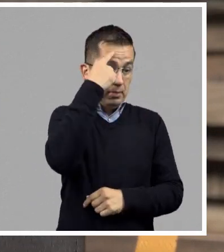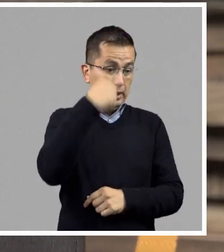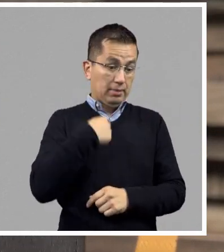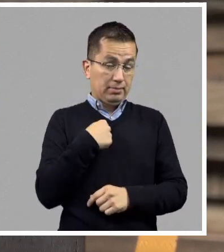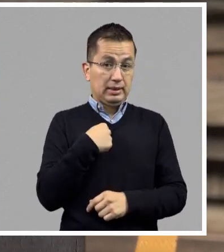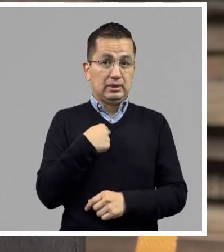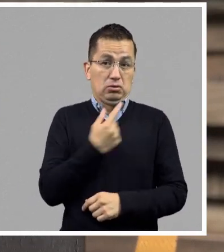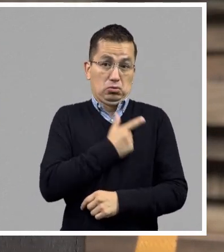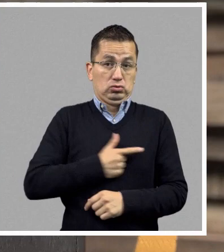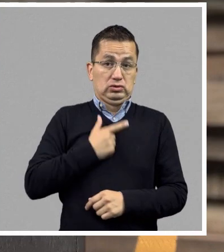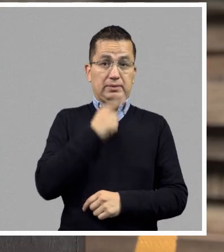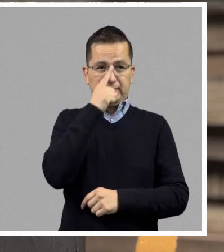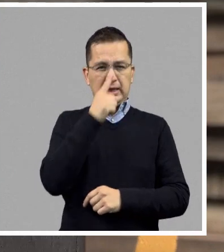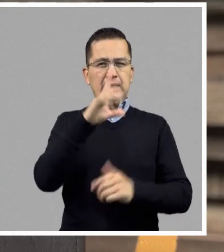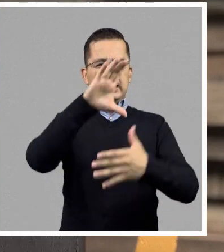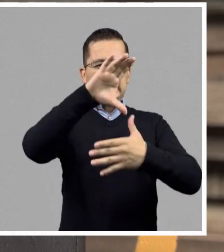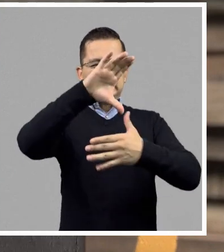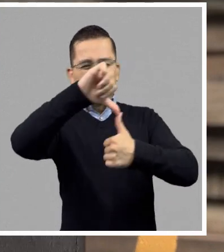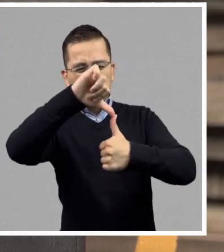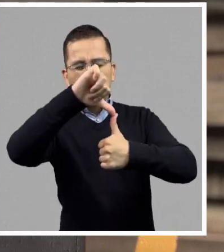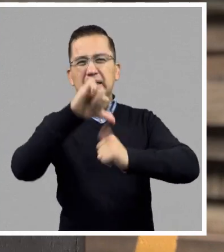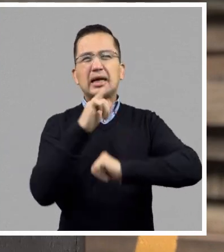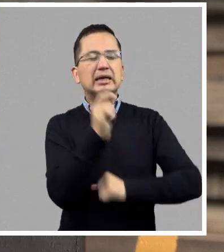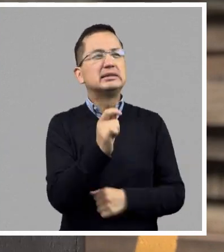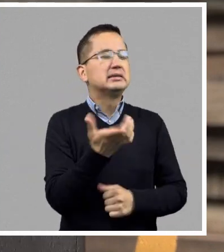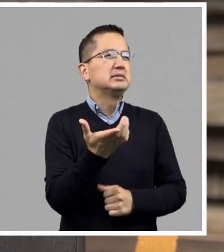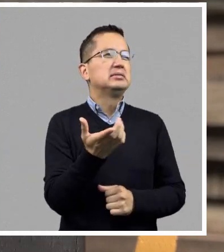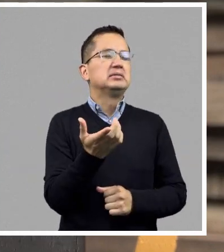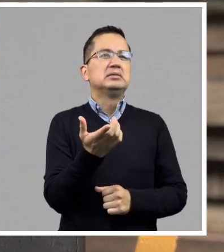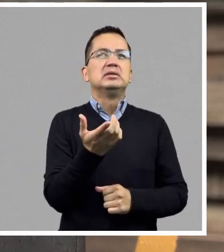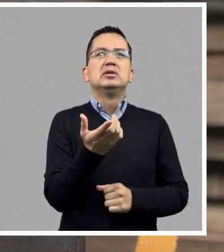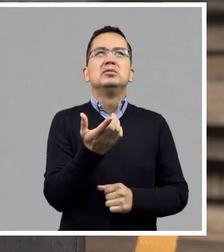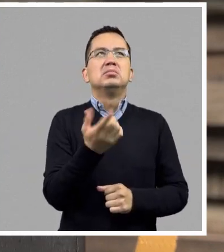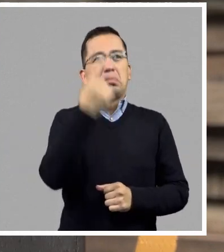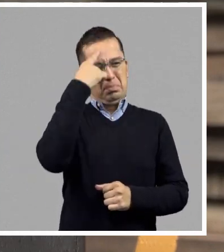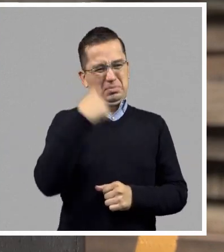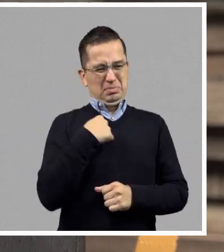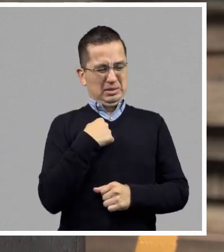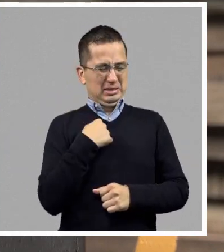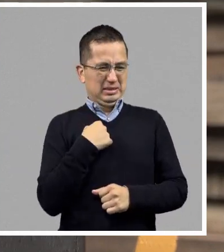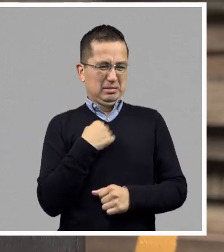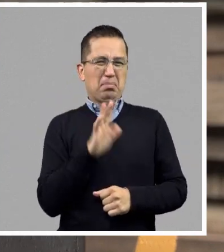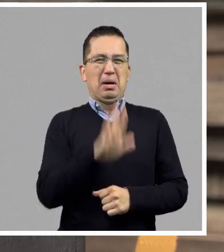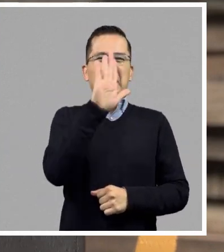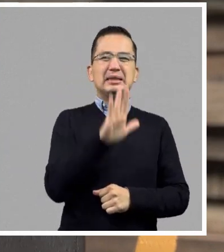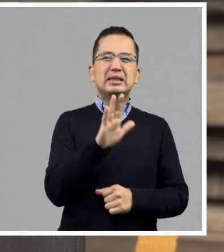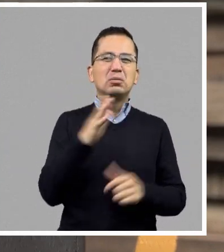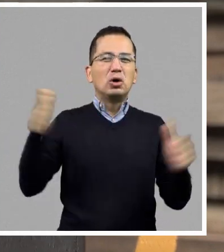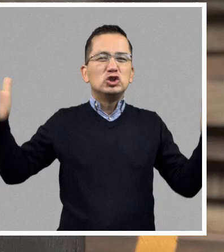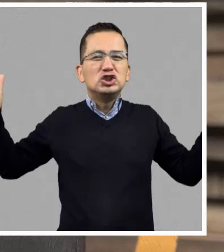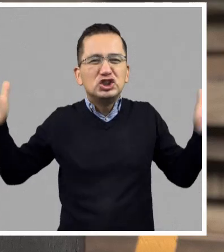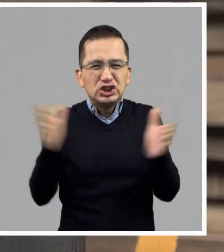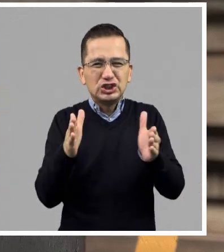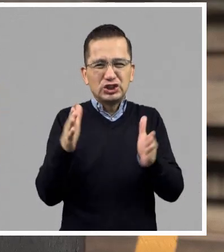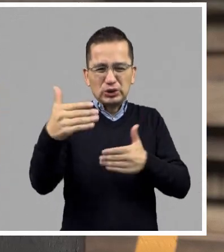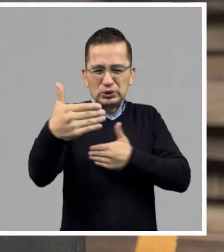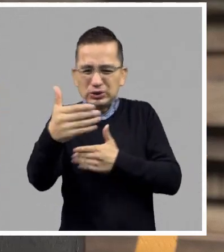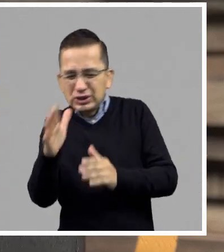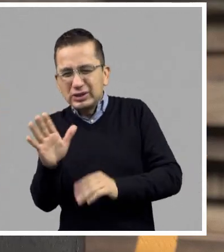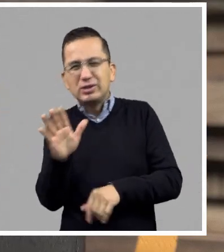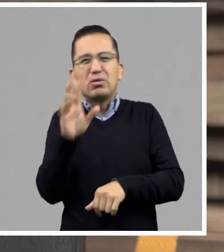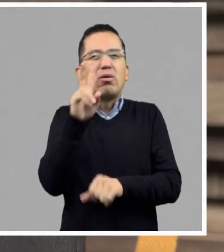Centroamérica para mí tiene una onda como chiquita especialmente ahora que vivo en la ciudad de México la veo como más chiquita más